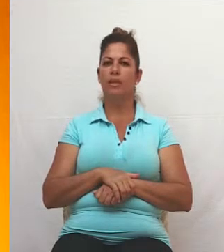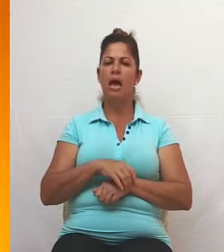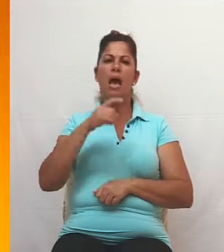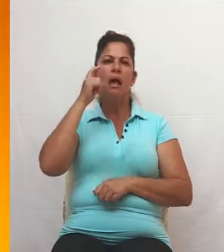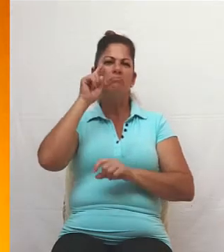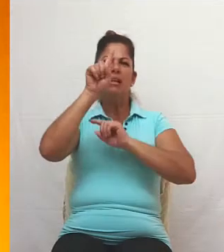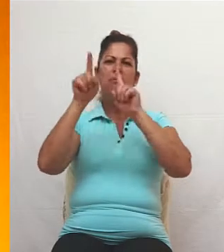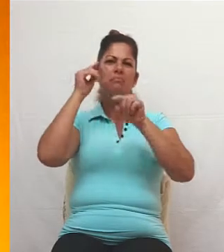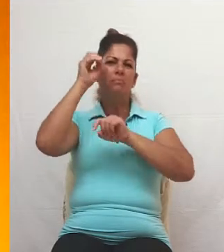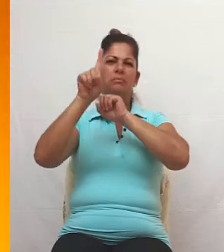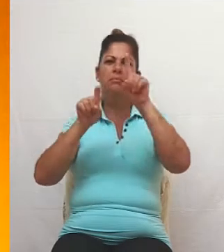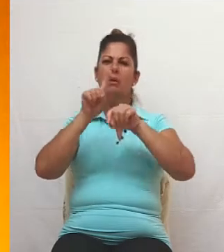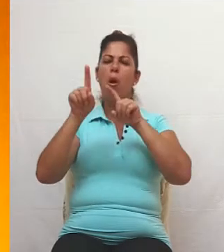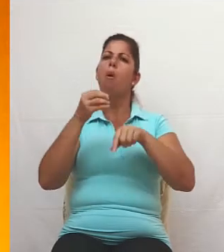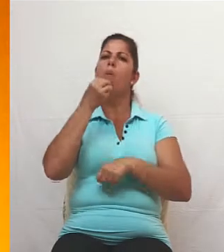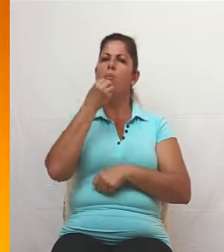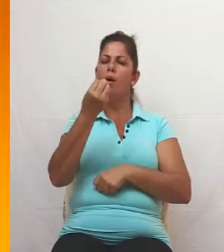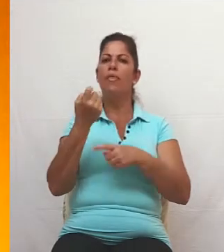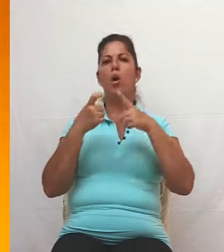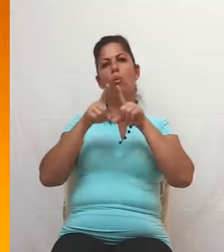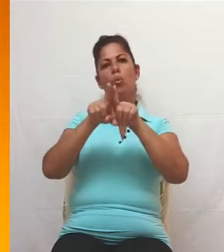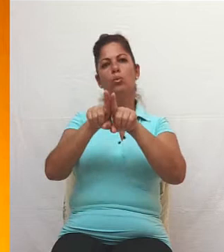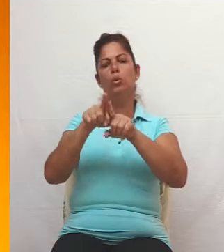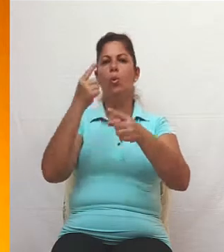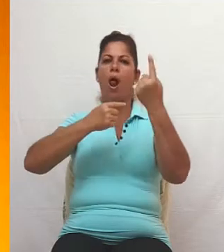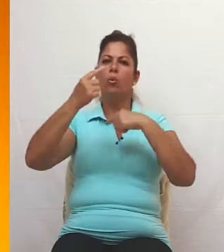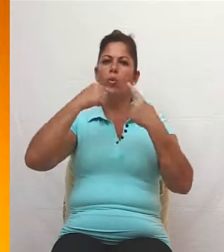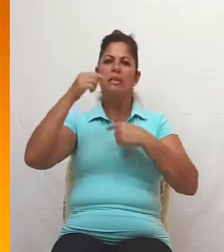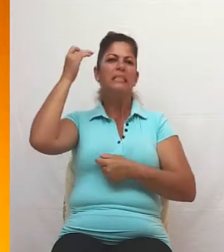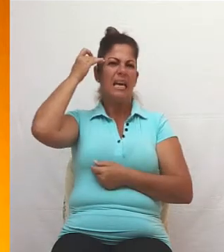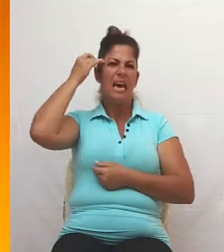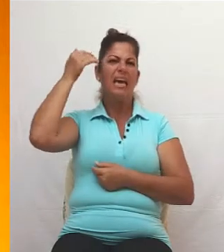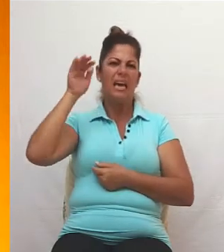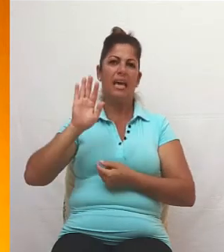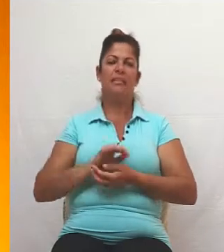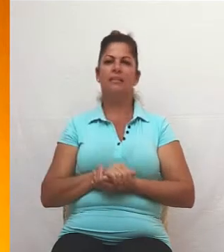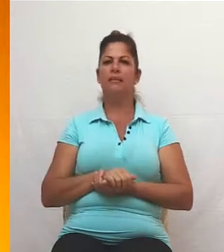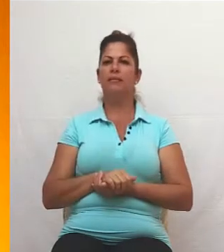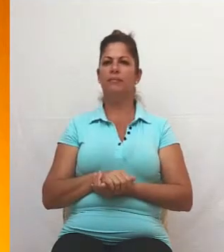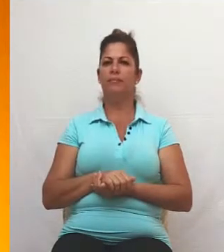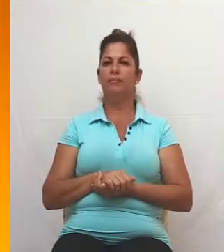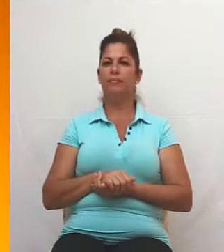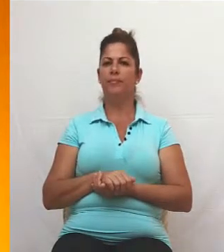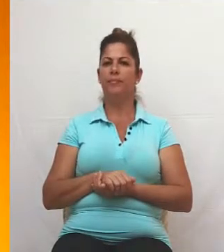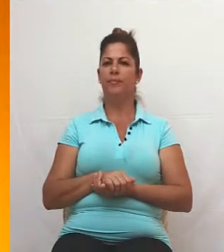la curiosidad puede coexistir con los juicios y creencias